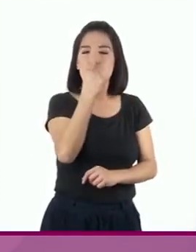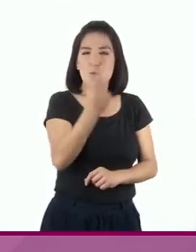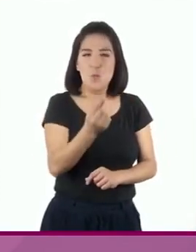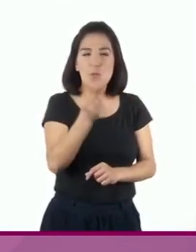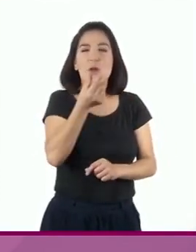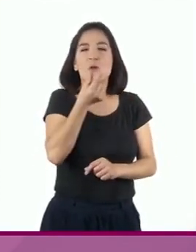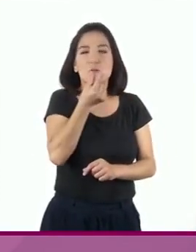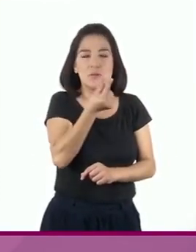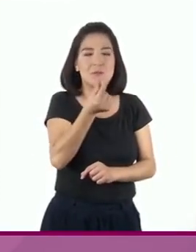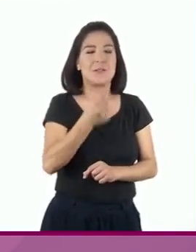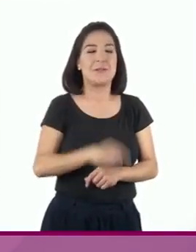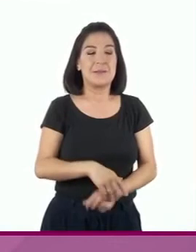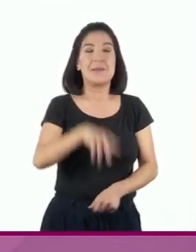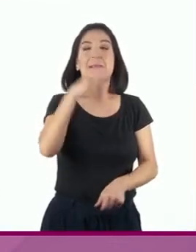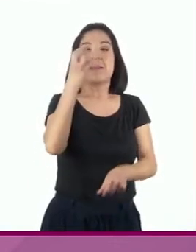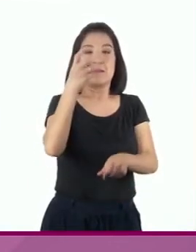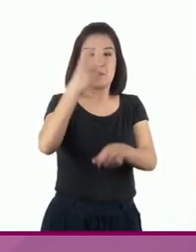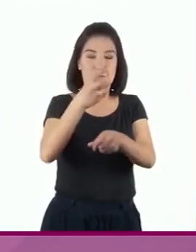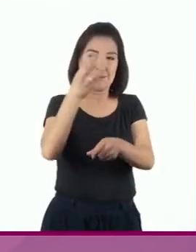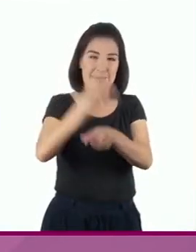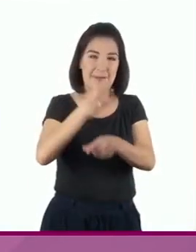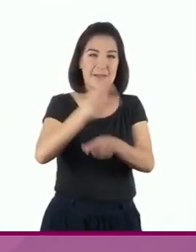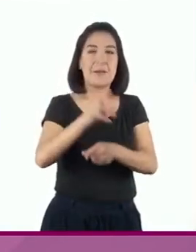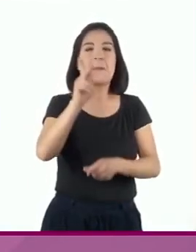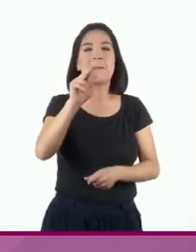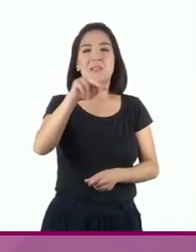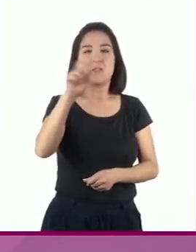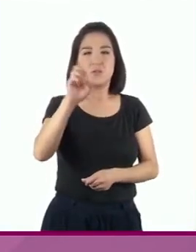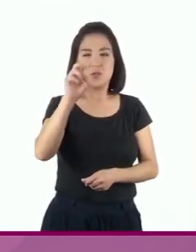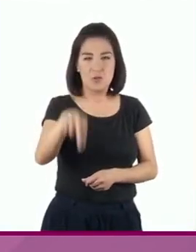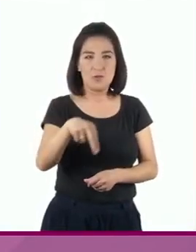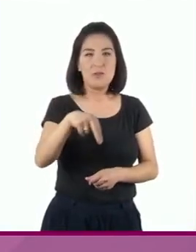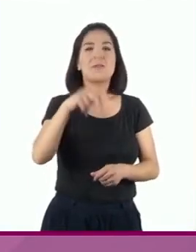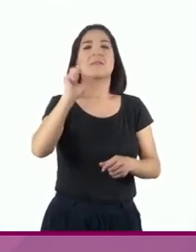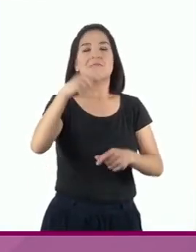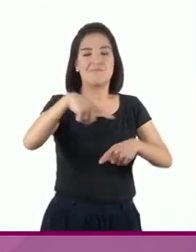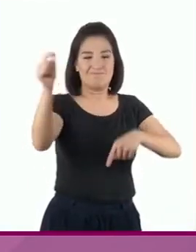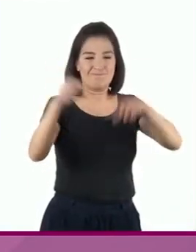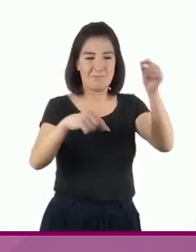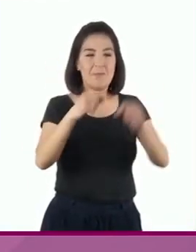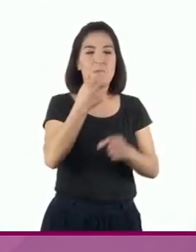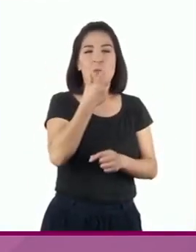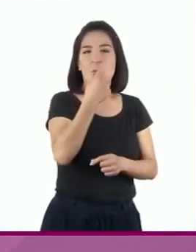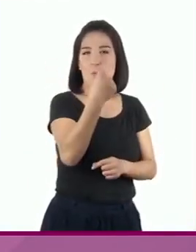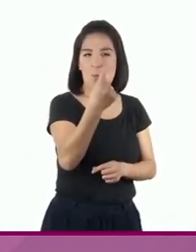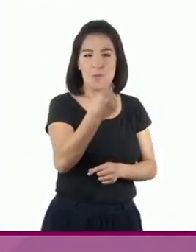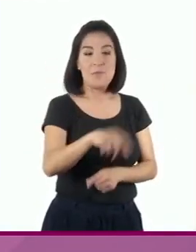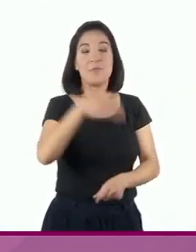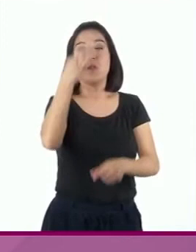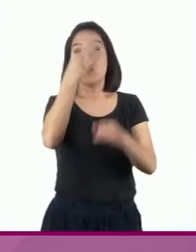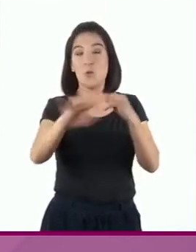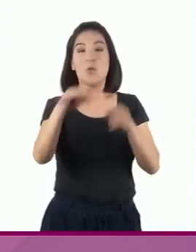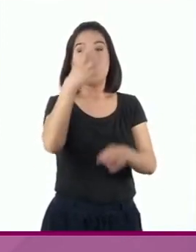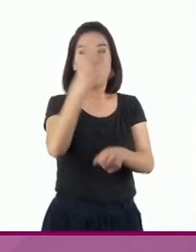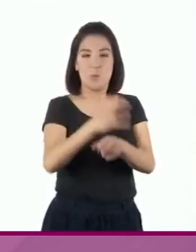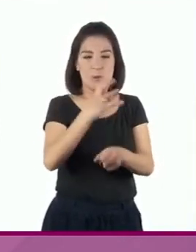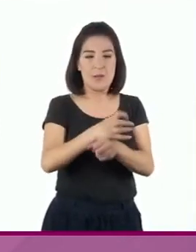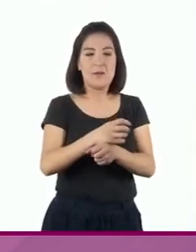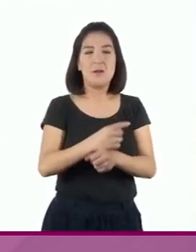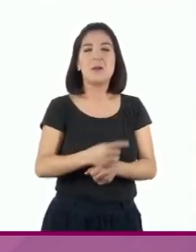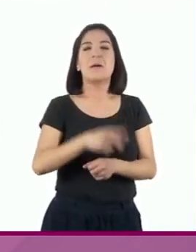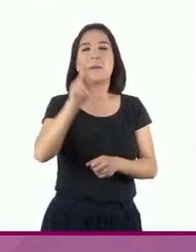Recapitulando, con el número 1 está el pinzón terrestre grande, con un pico fuerte y robusto. En el número 2, el pinzón